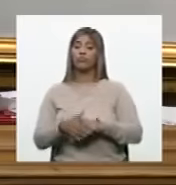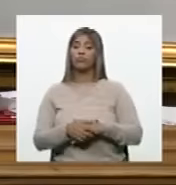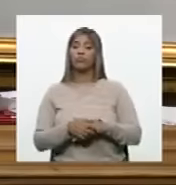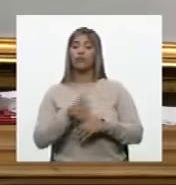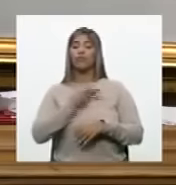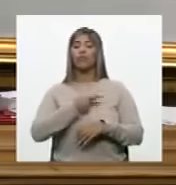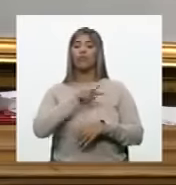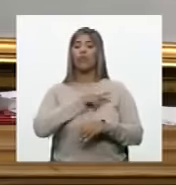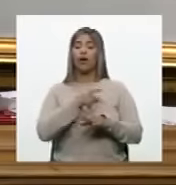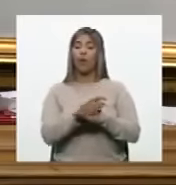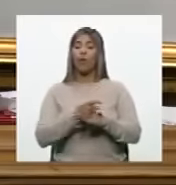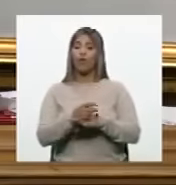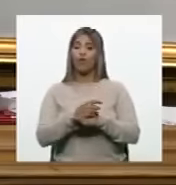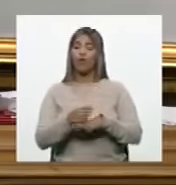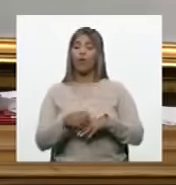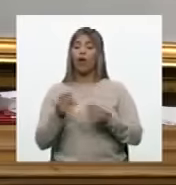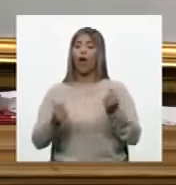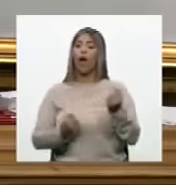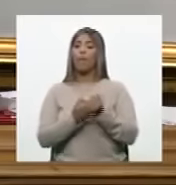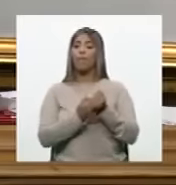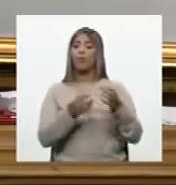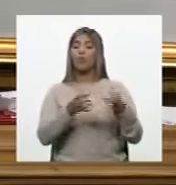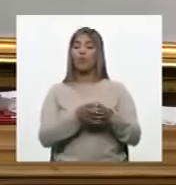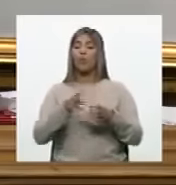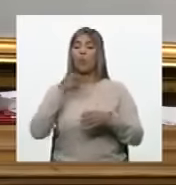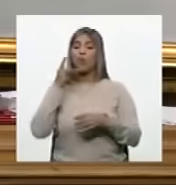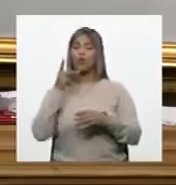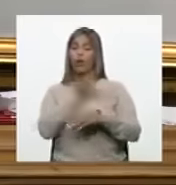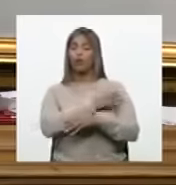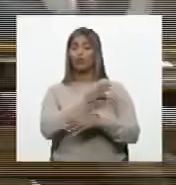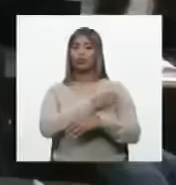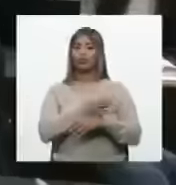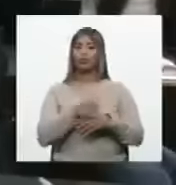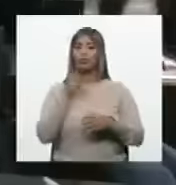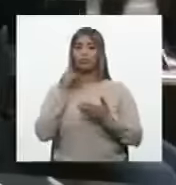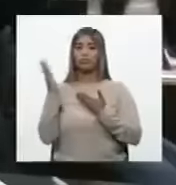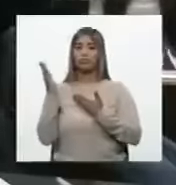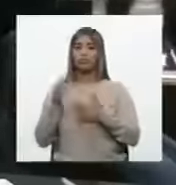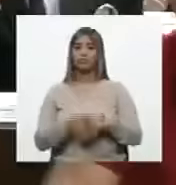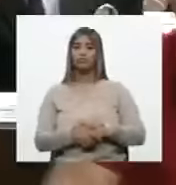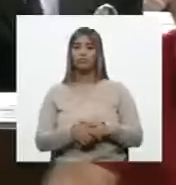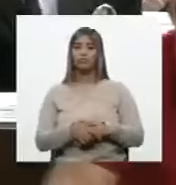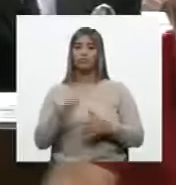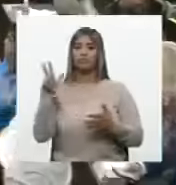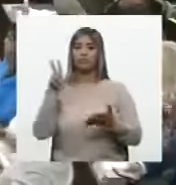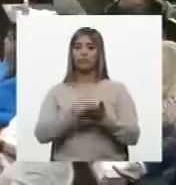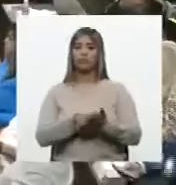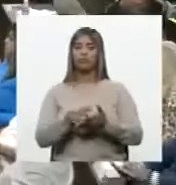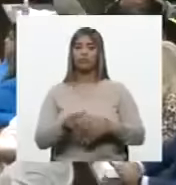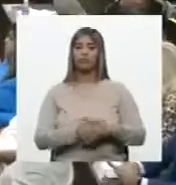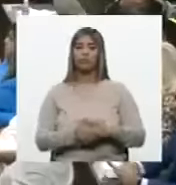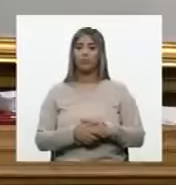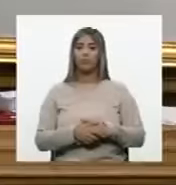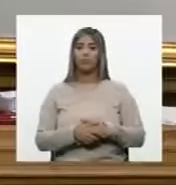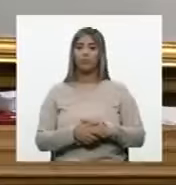el falso gobierno interino apoyado por los partidos políticos de oposición. En consideración, aprobado por